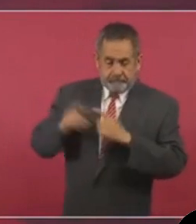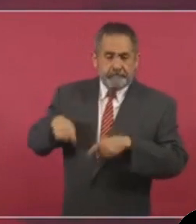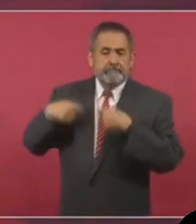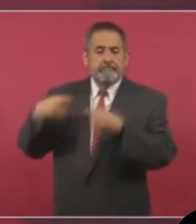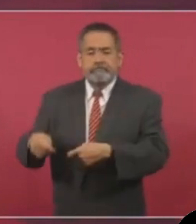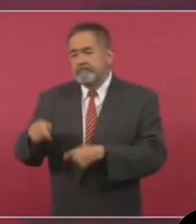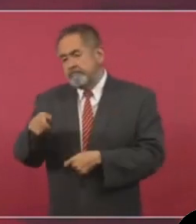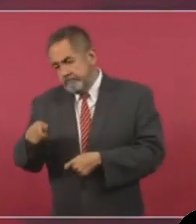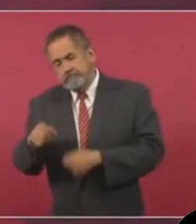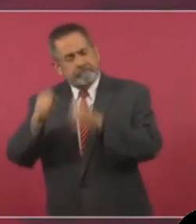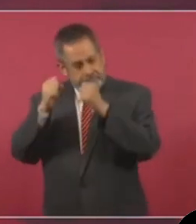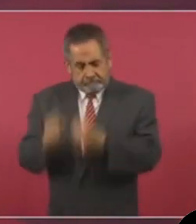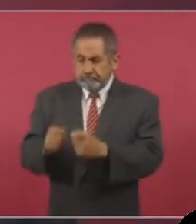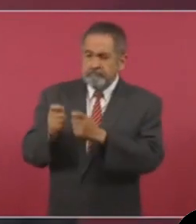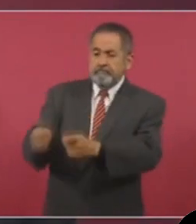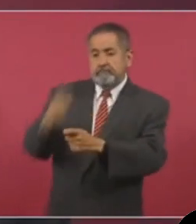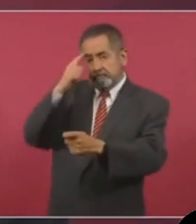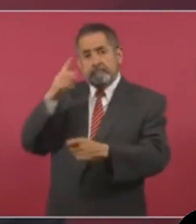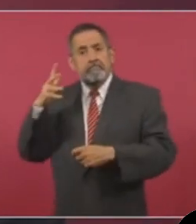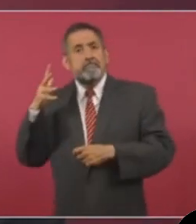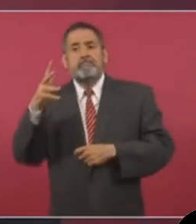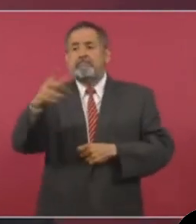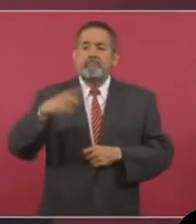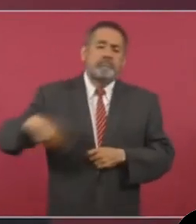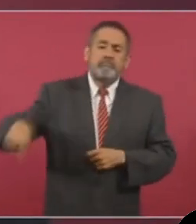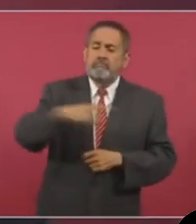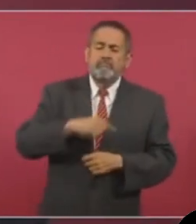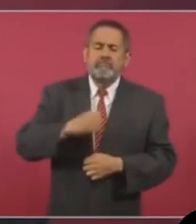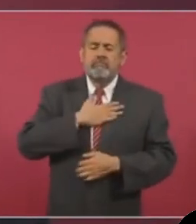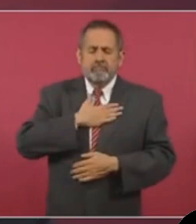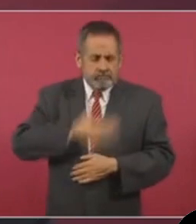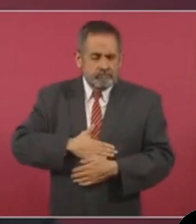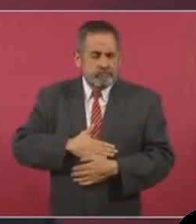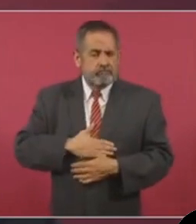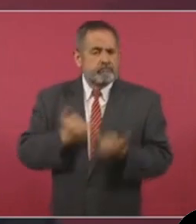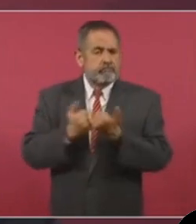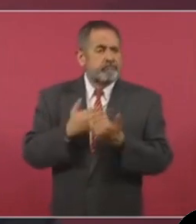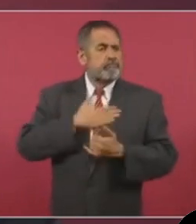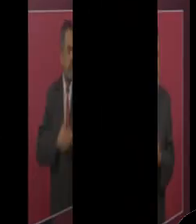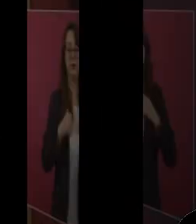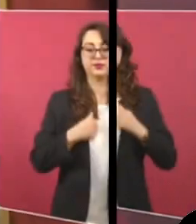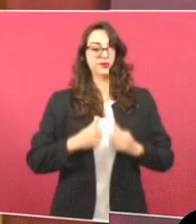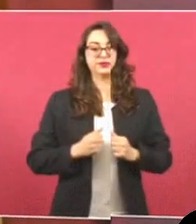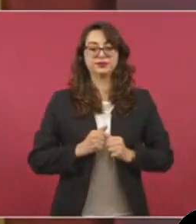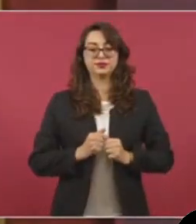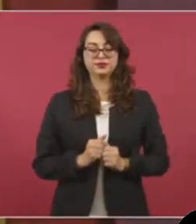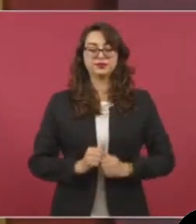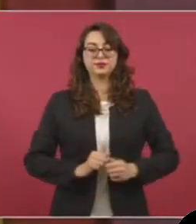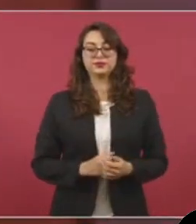garantizado un futuro de justicia a las nuevas generaciones